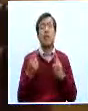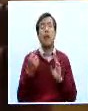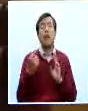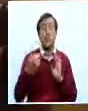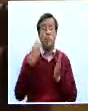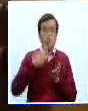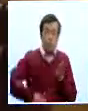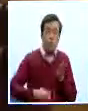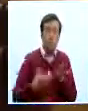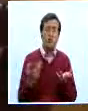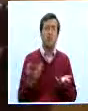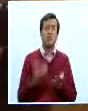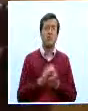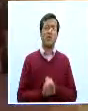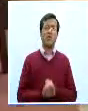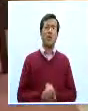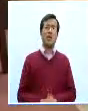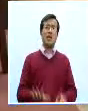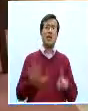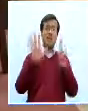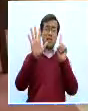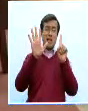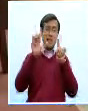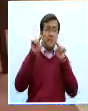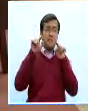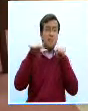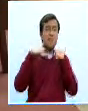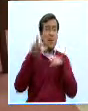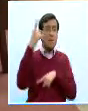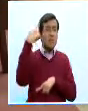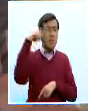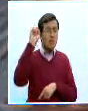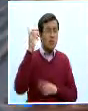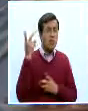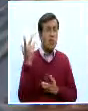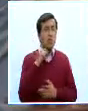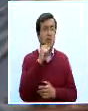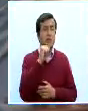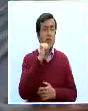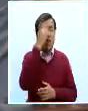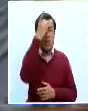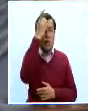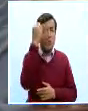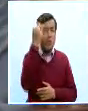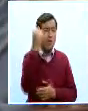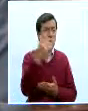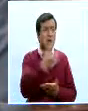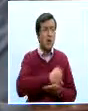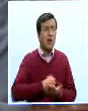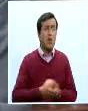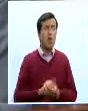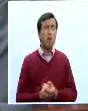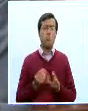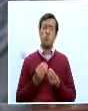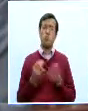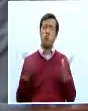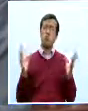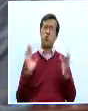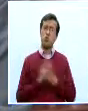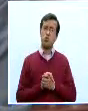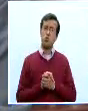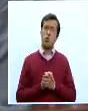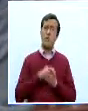multas y mil millones en cuentas por cobrar es decir lo que estamos litigando la cartera pendiente seis veces el equivalente a